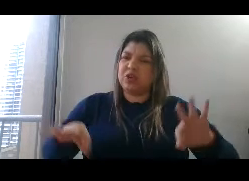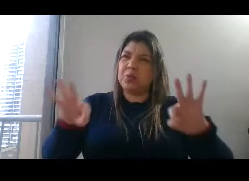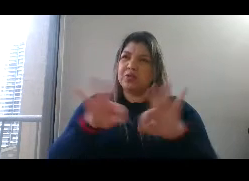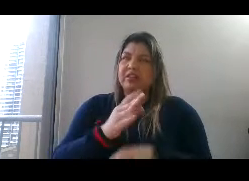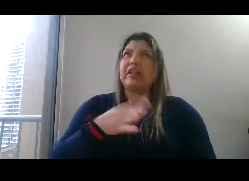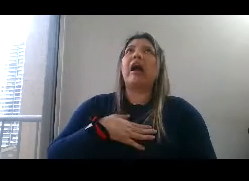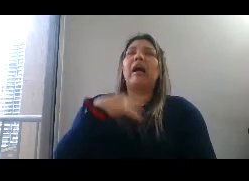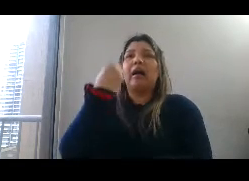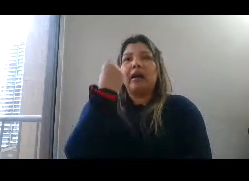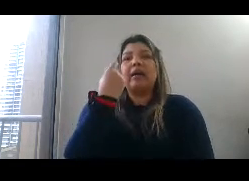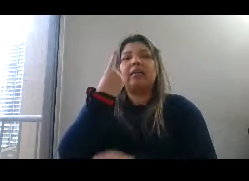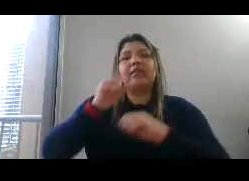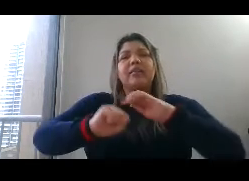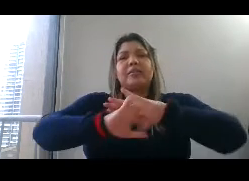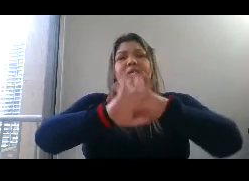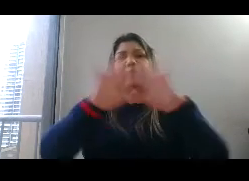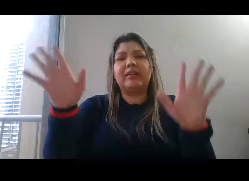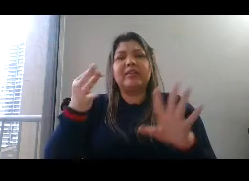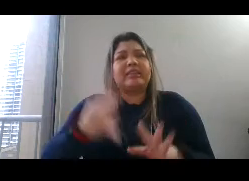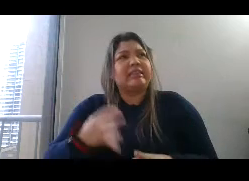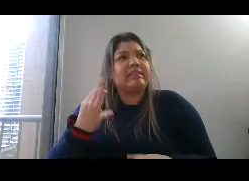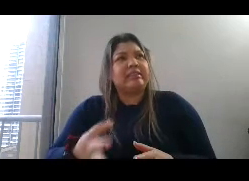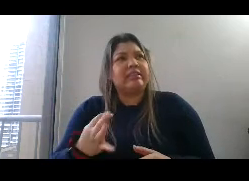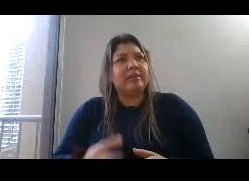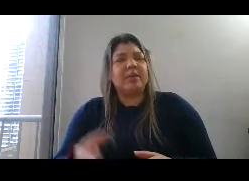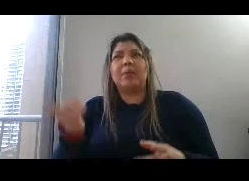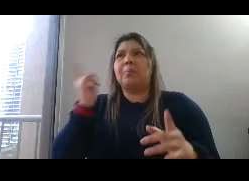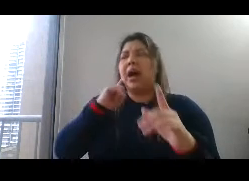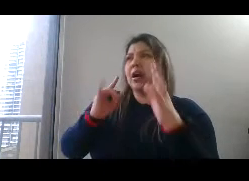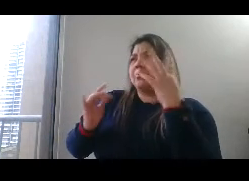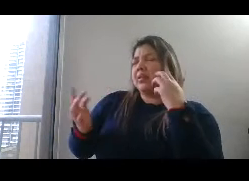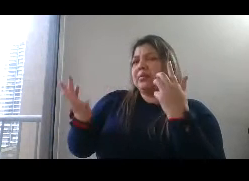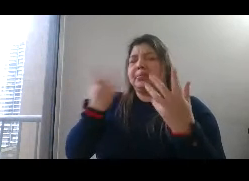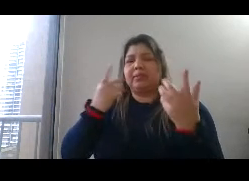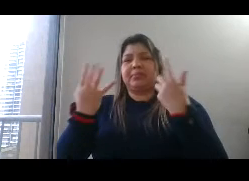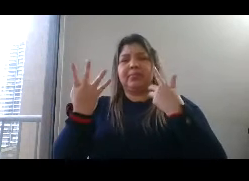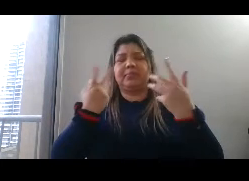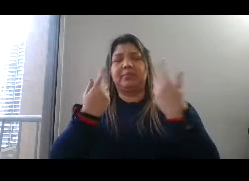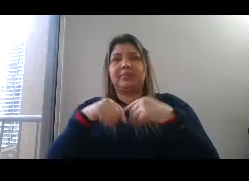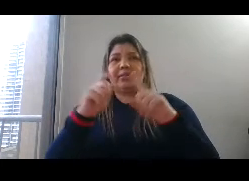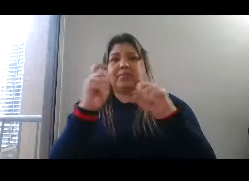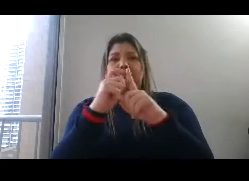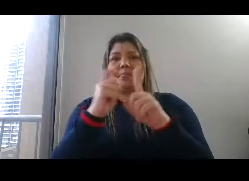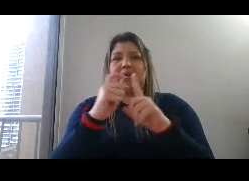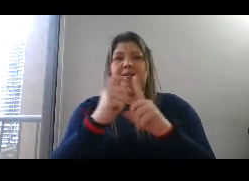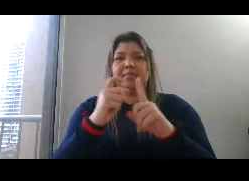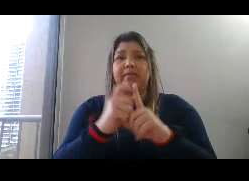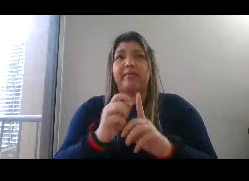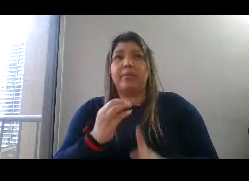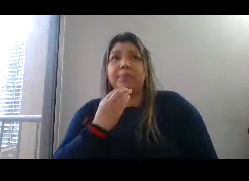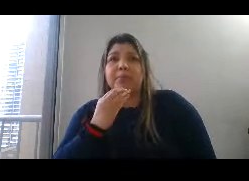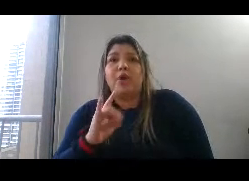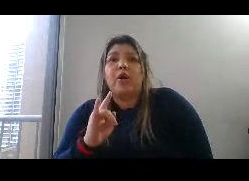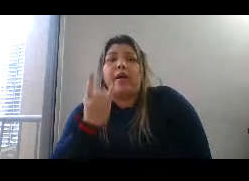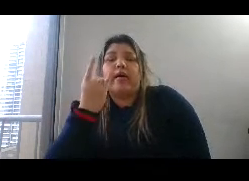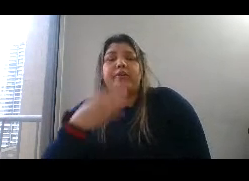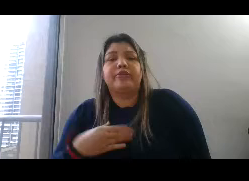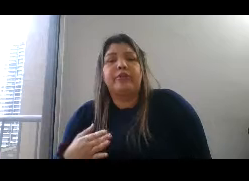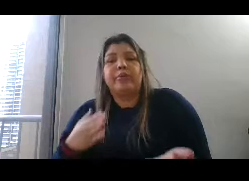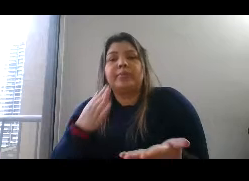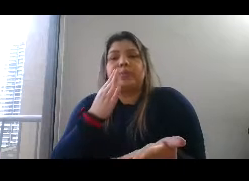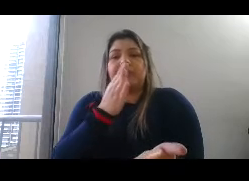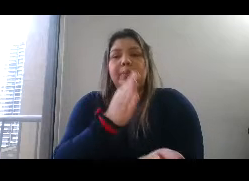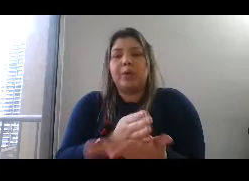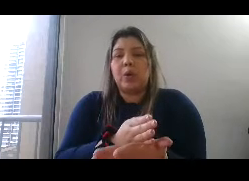triaje, que lo escuchamos en muchas ocasiones cuando solicitamos una atención en los servicios